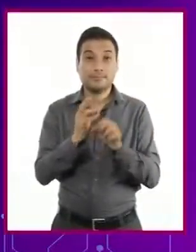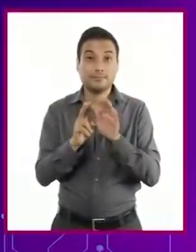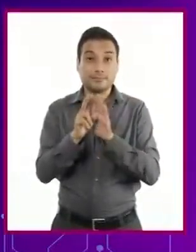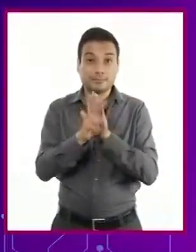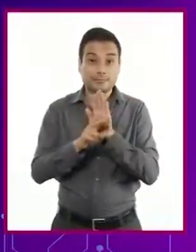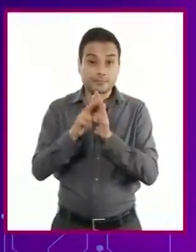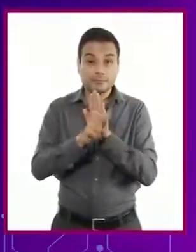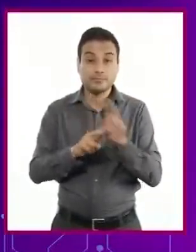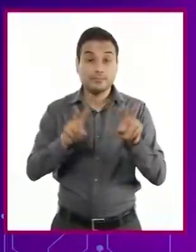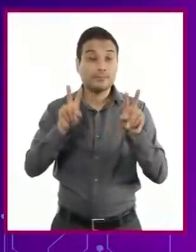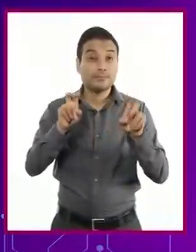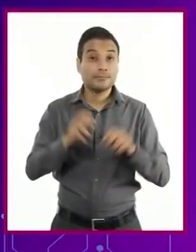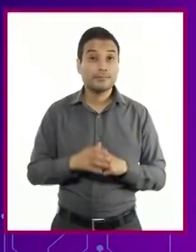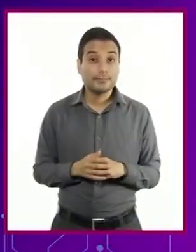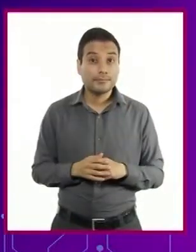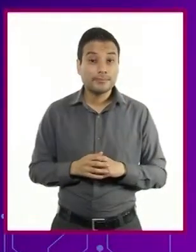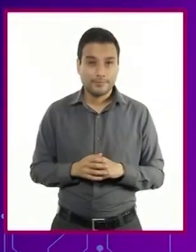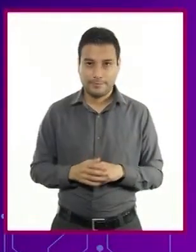efecto invernadero.